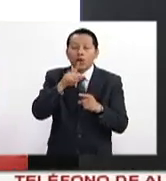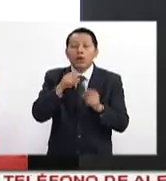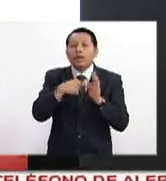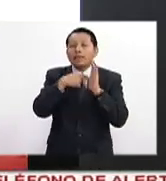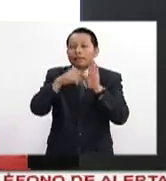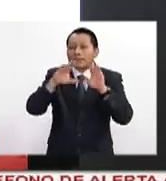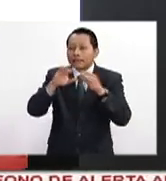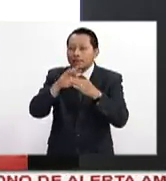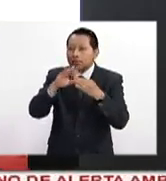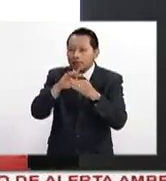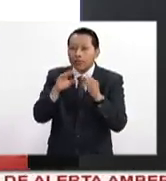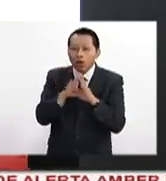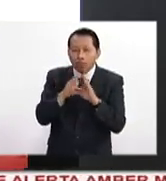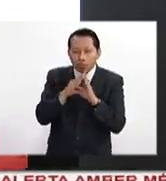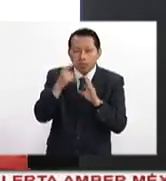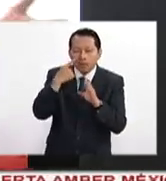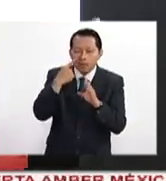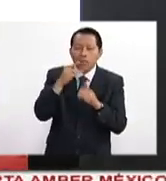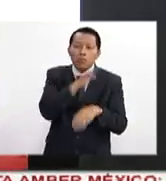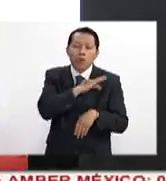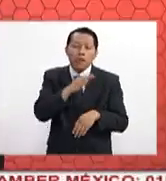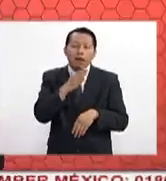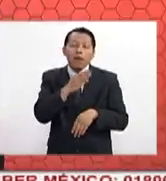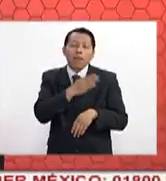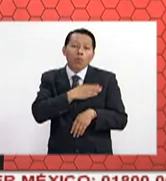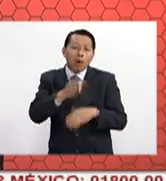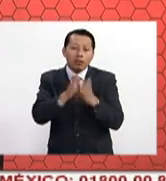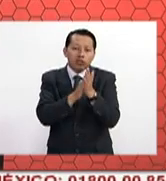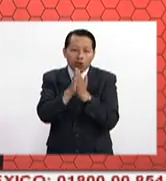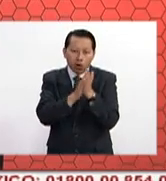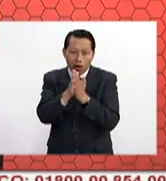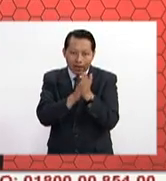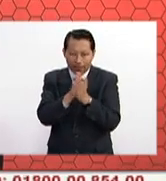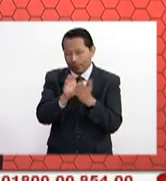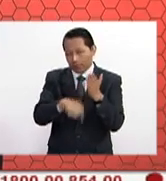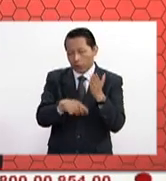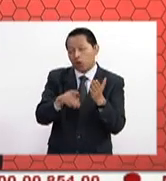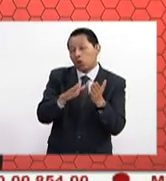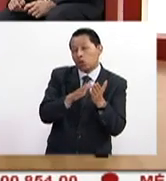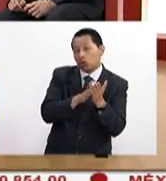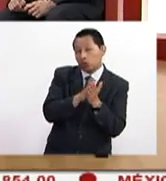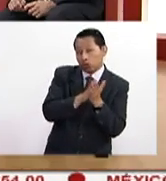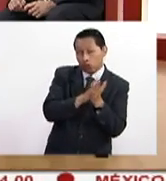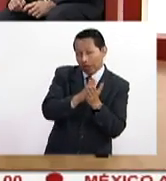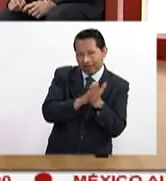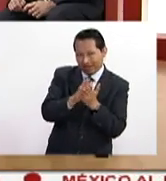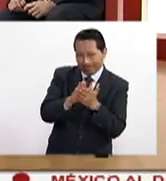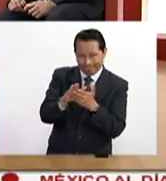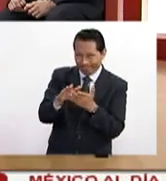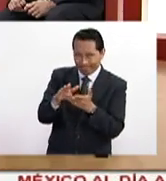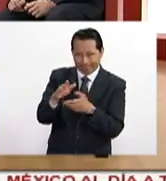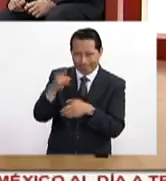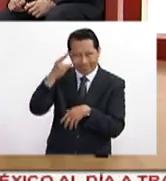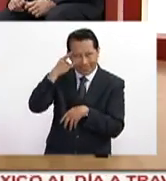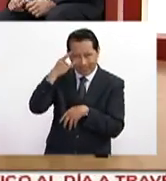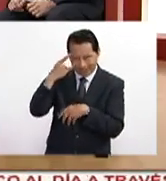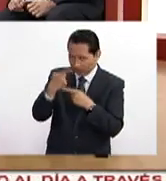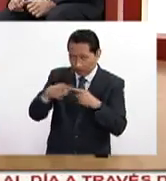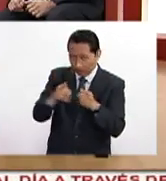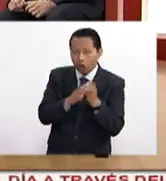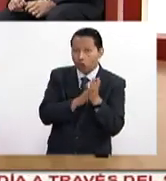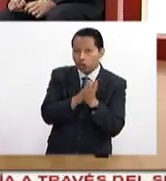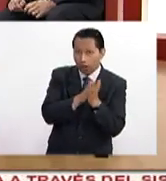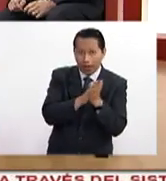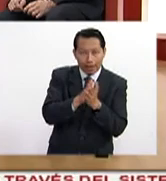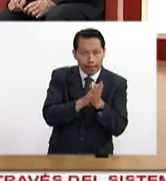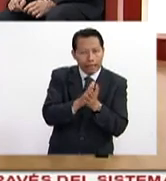es la diferencia de lo que les acabo de decir? Claro. De un chocolate regular, que no es chocolate, a un chocolate fino. Porque las